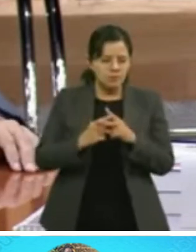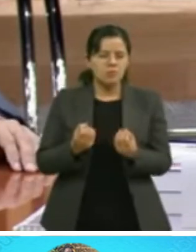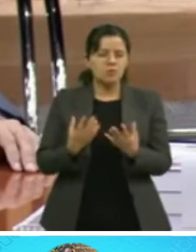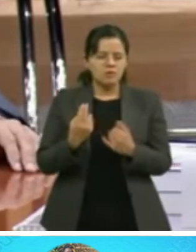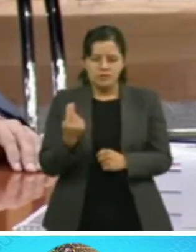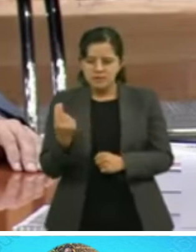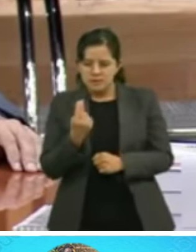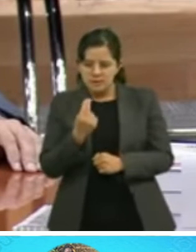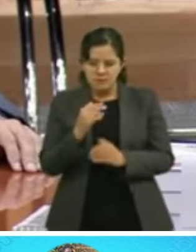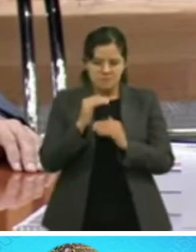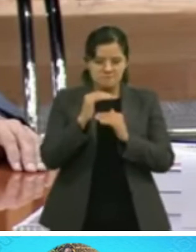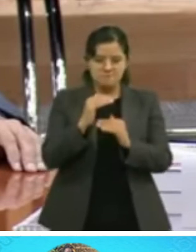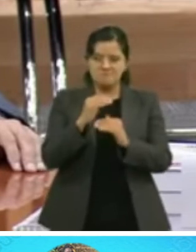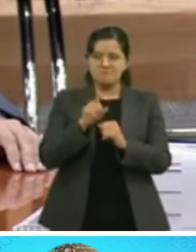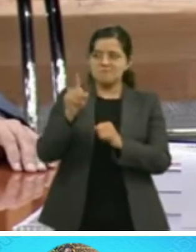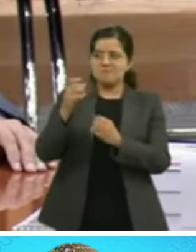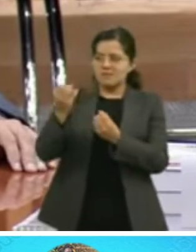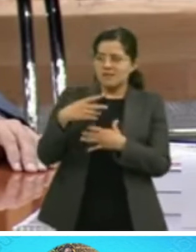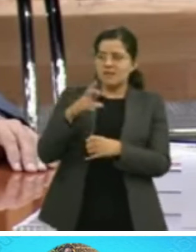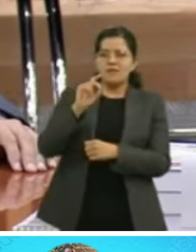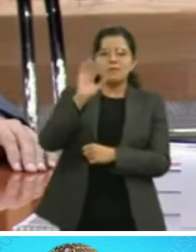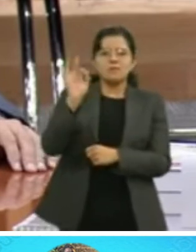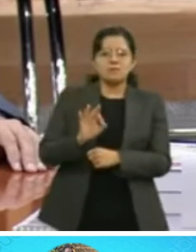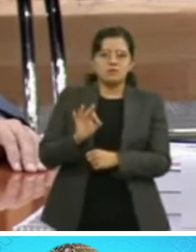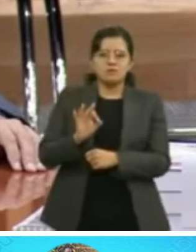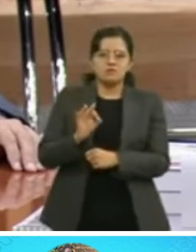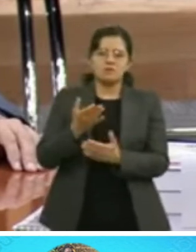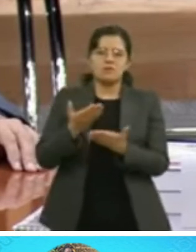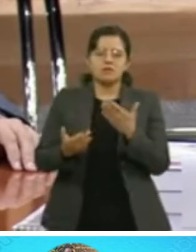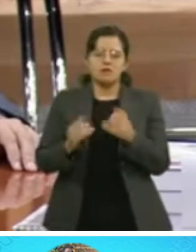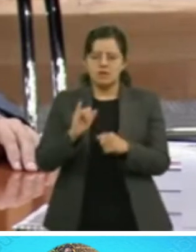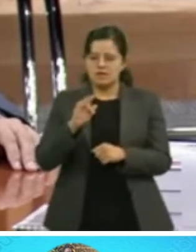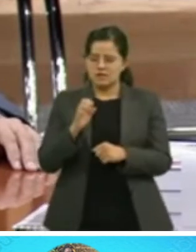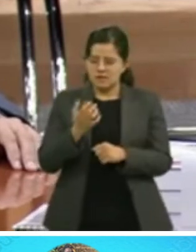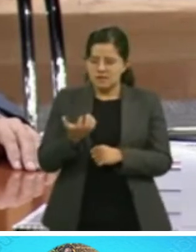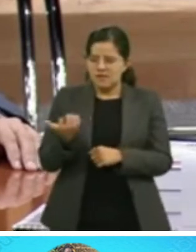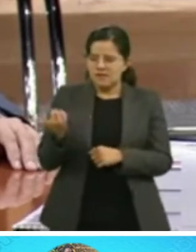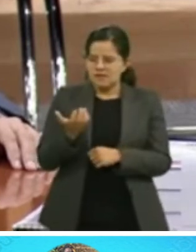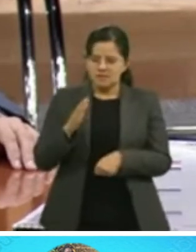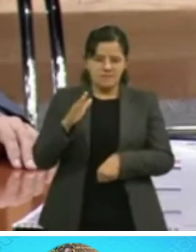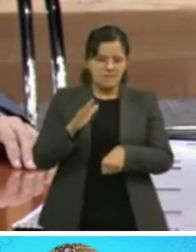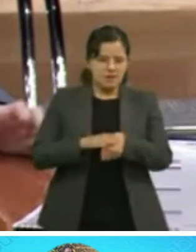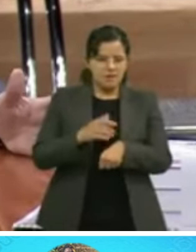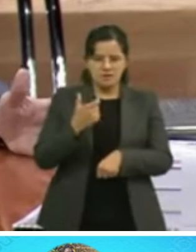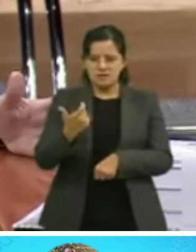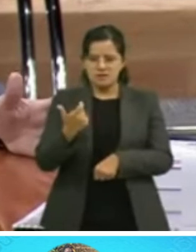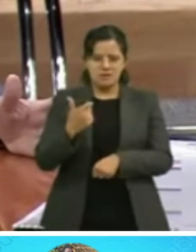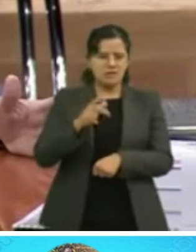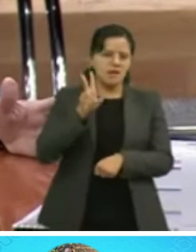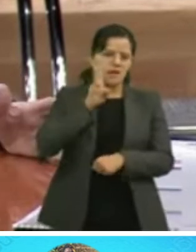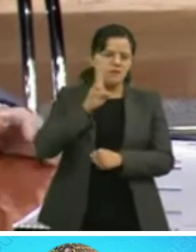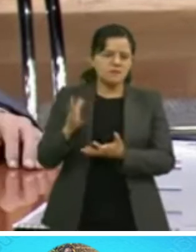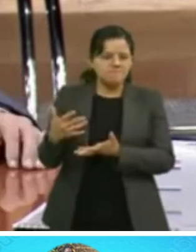elecciones, el INE está haciendo esfuerzos por reunir más recursos para hacer